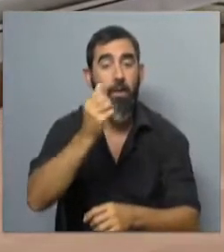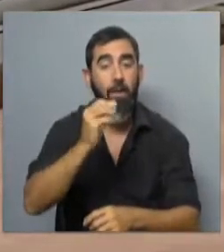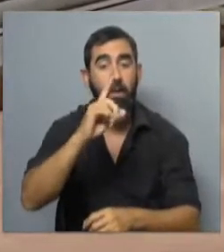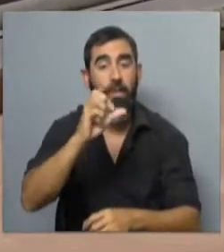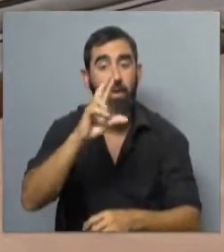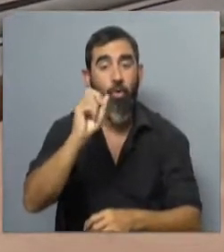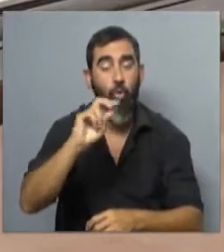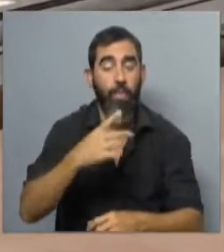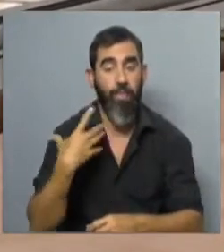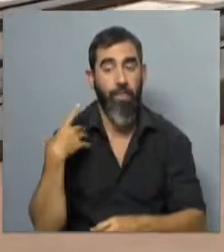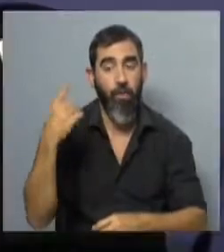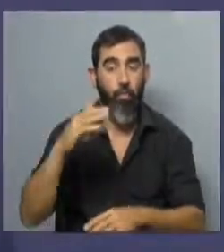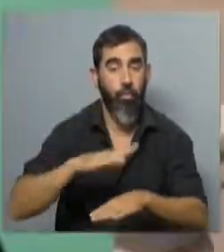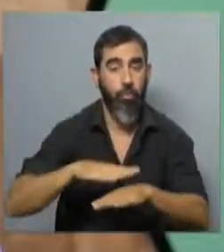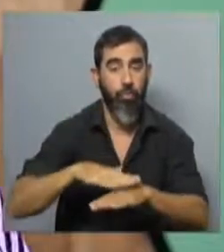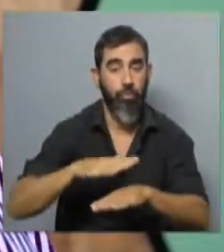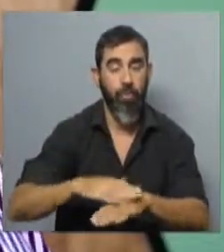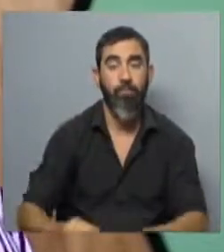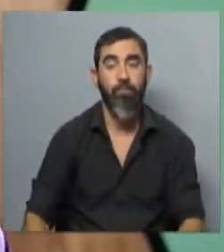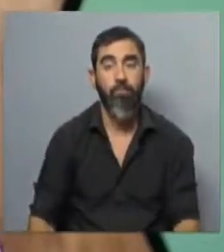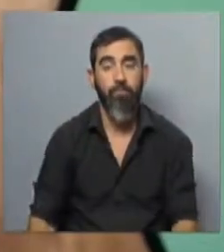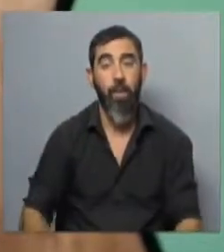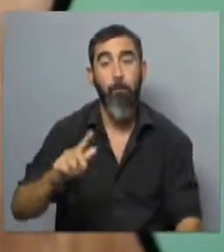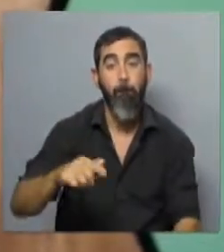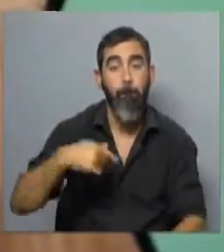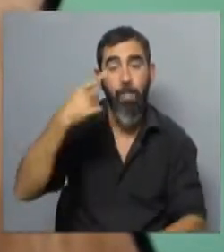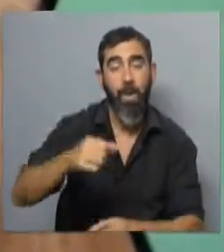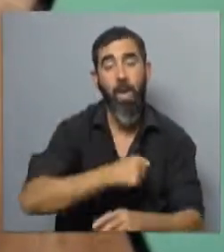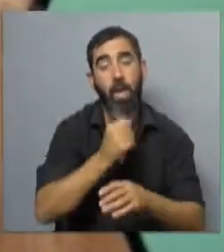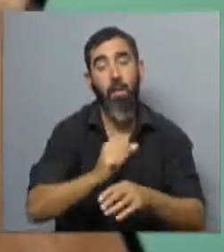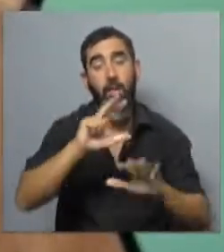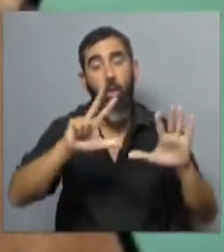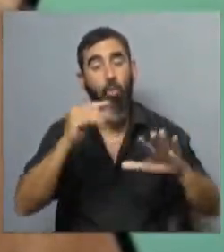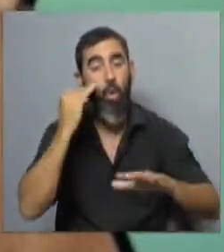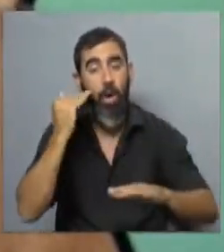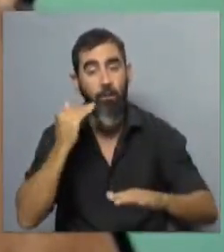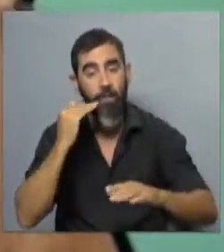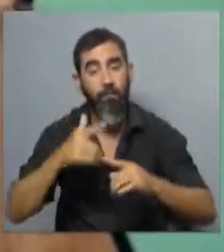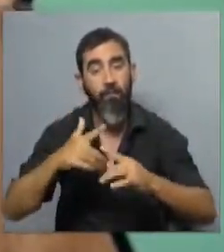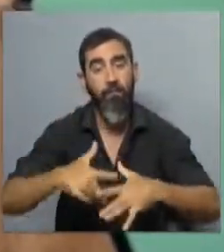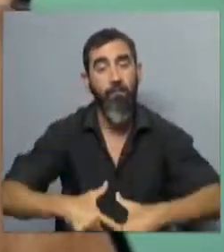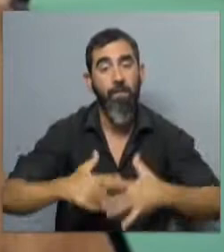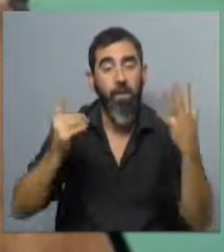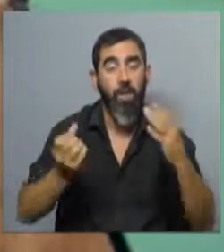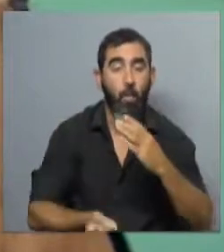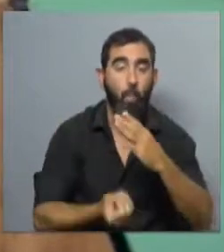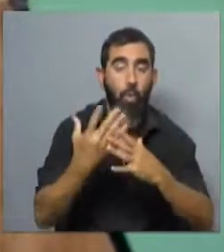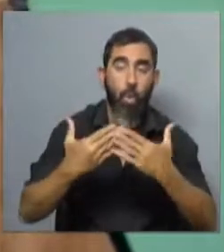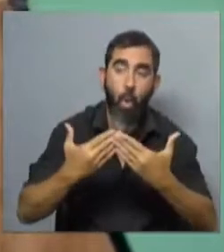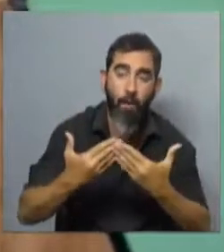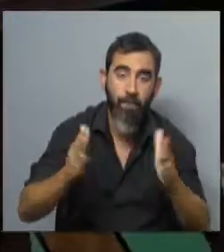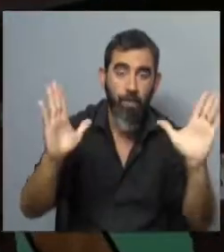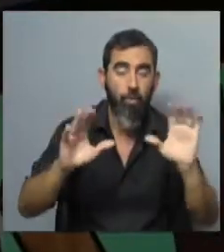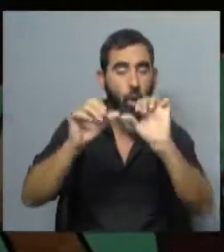como su director. Desde mañana y hasta el 8 de abril se realizará el Festival Modelo Abierto con